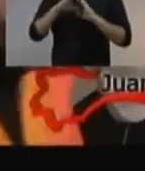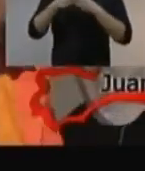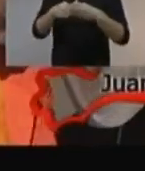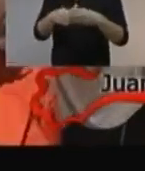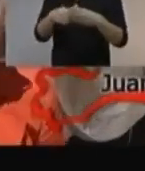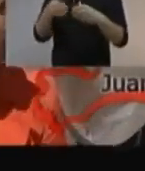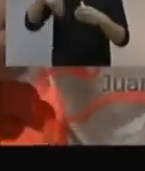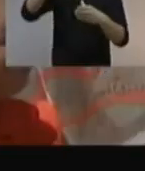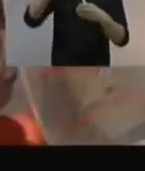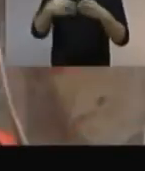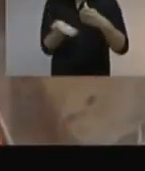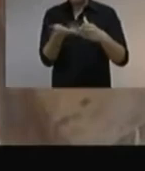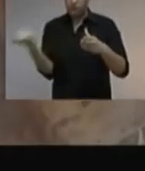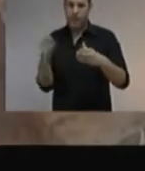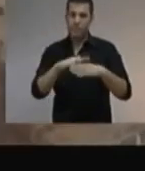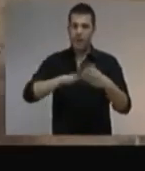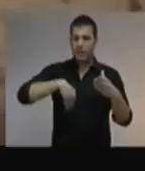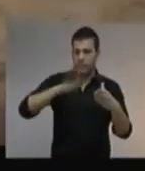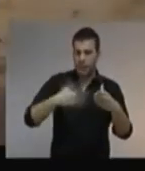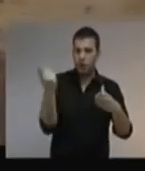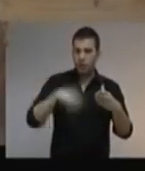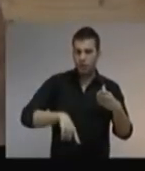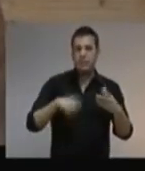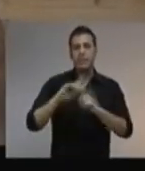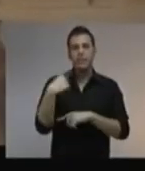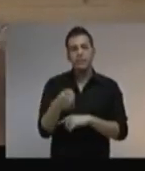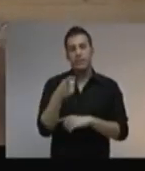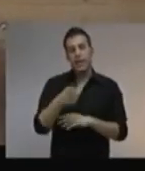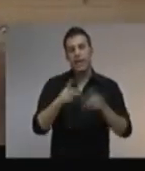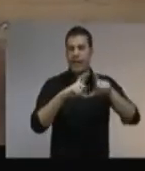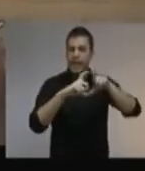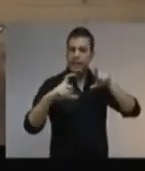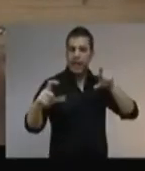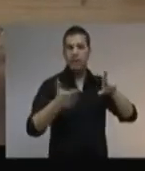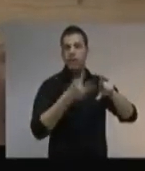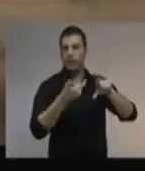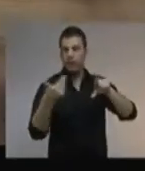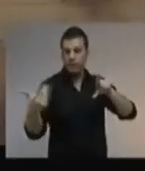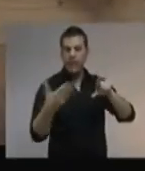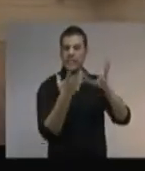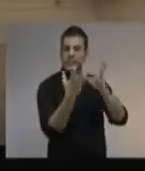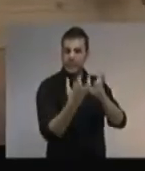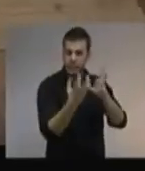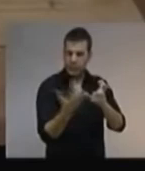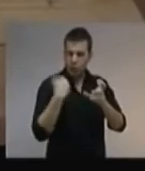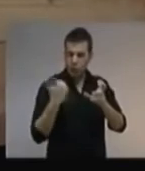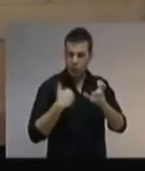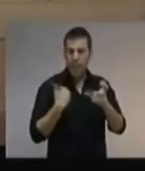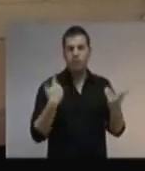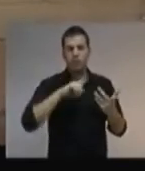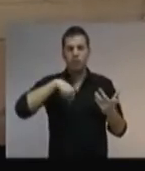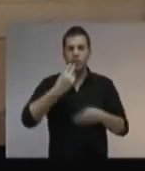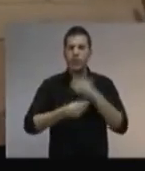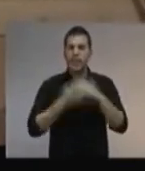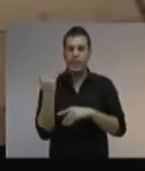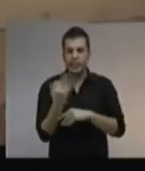barco para volverlo a pintar. Entonces la tabla se ha recogido al ser de pino. Al secarse, se ha recogido y